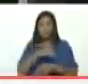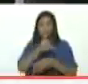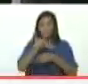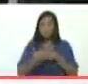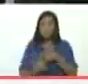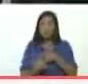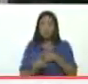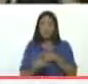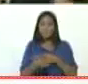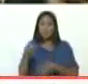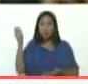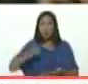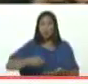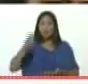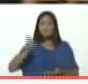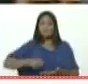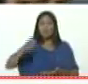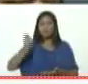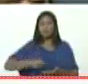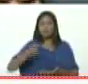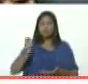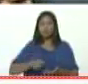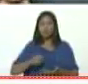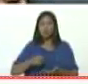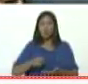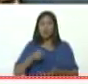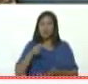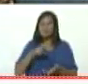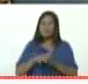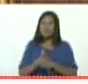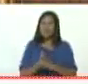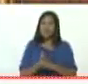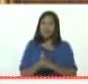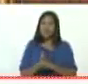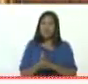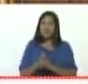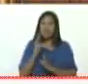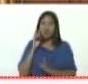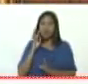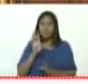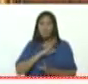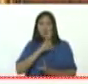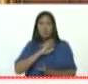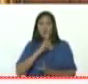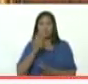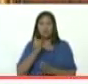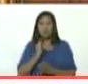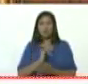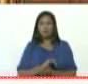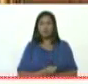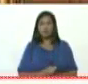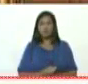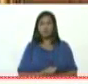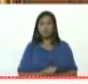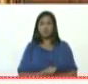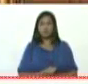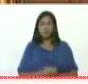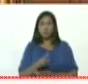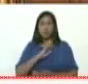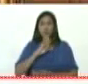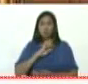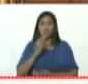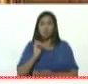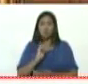con el mazo dando. Es, tiene una personalidad. Una personalidad.